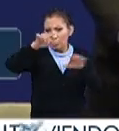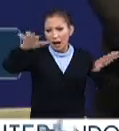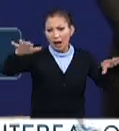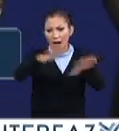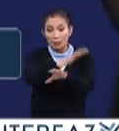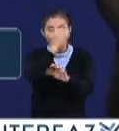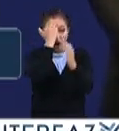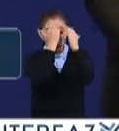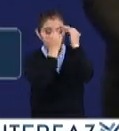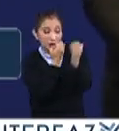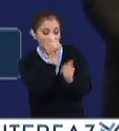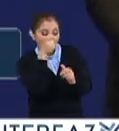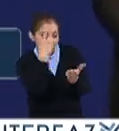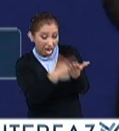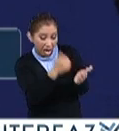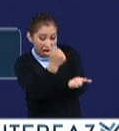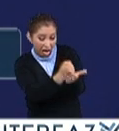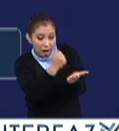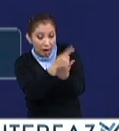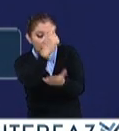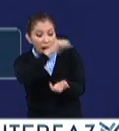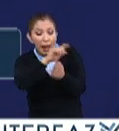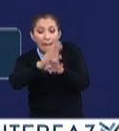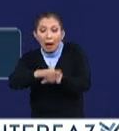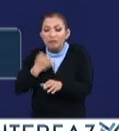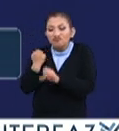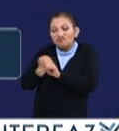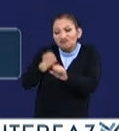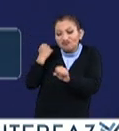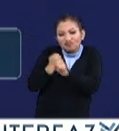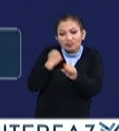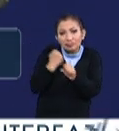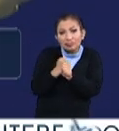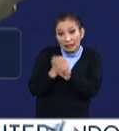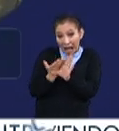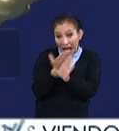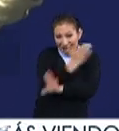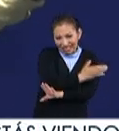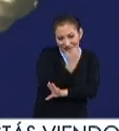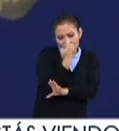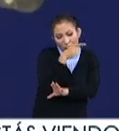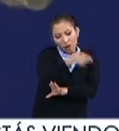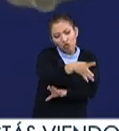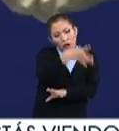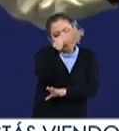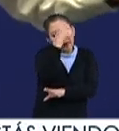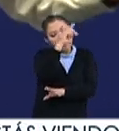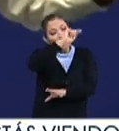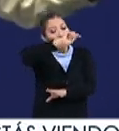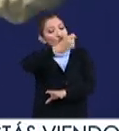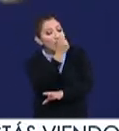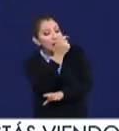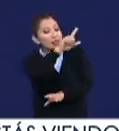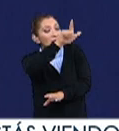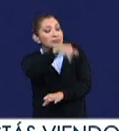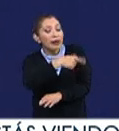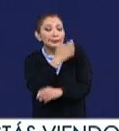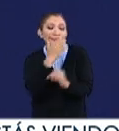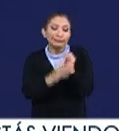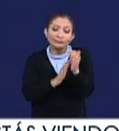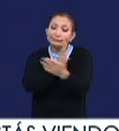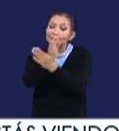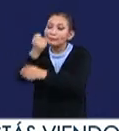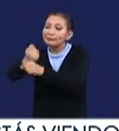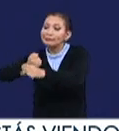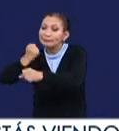cambiando el conocimiento de la escuela para hacerlo un conocimiento más práctico. Antes, en la escuela aprendí la teoría y luego así es como